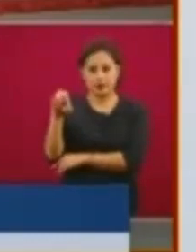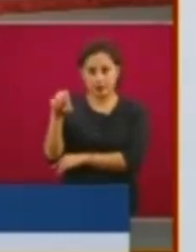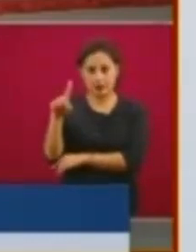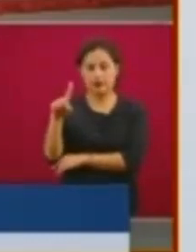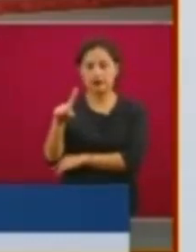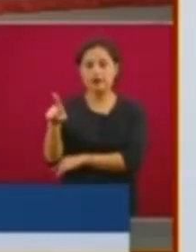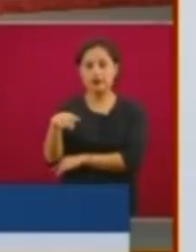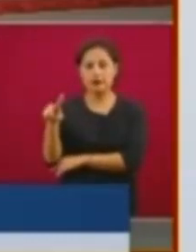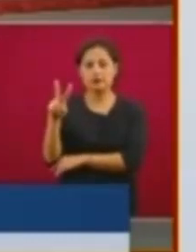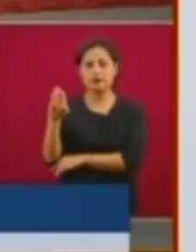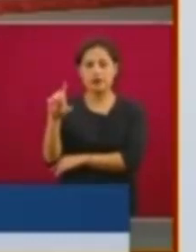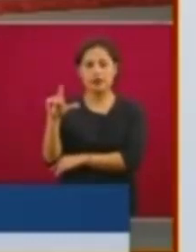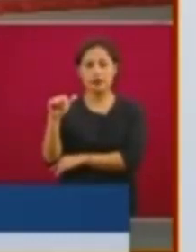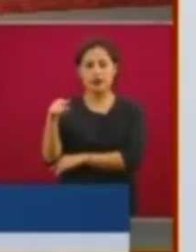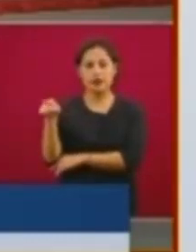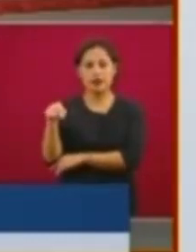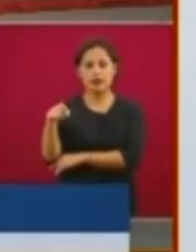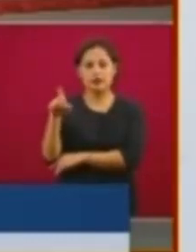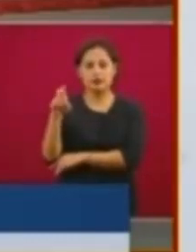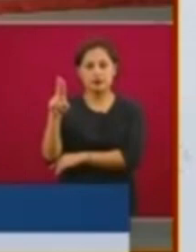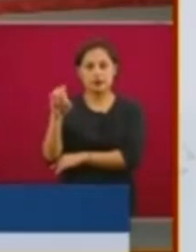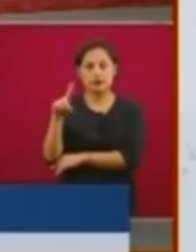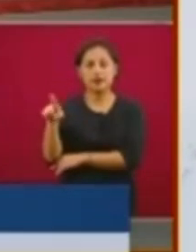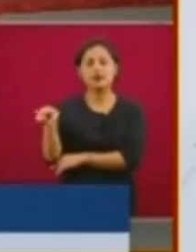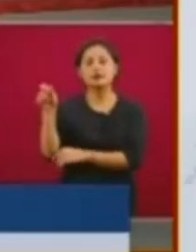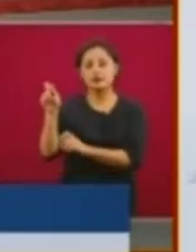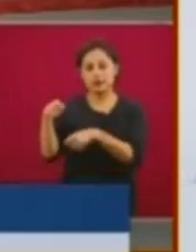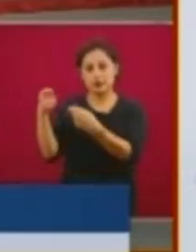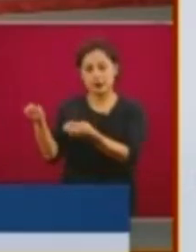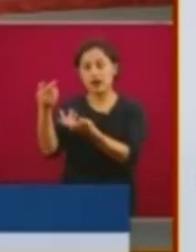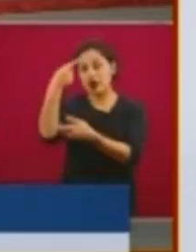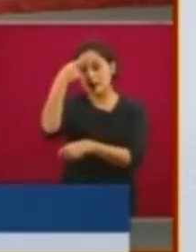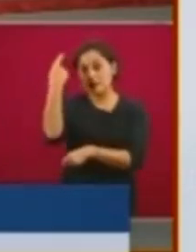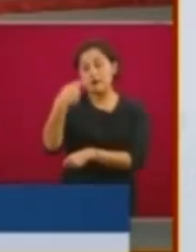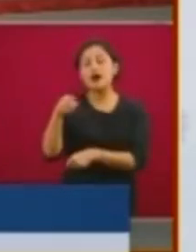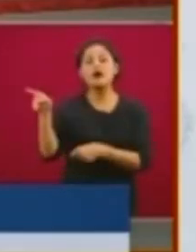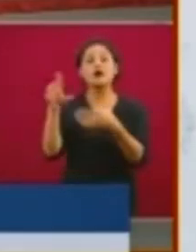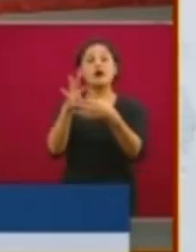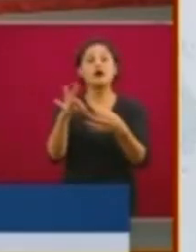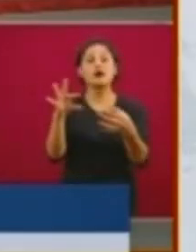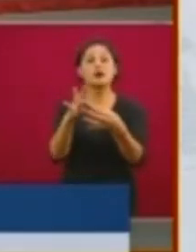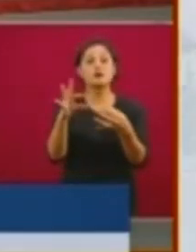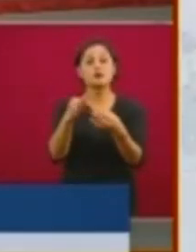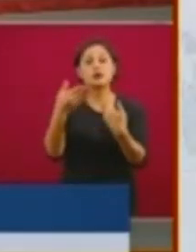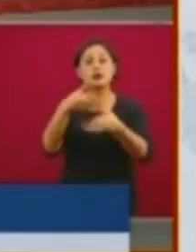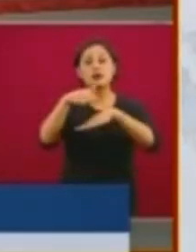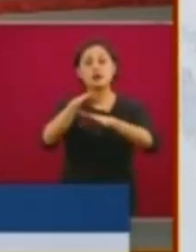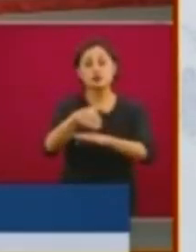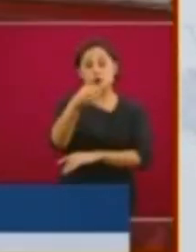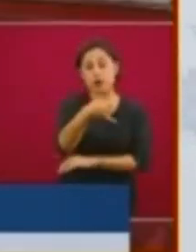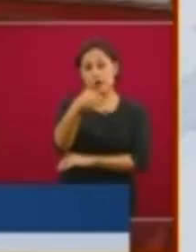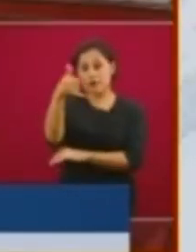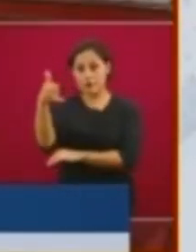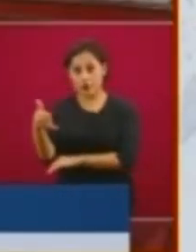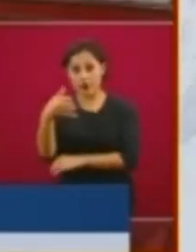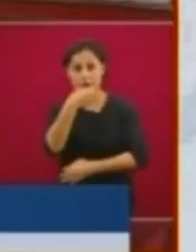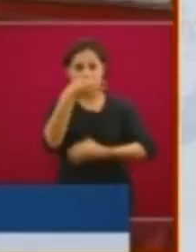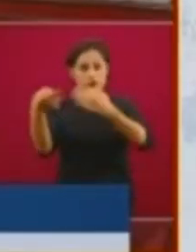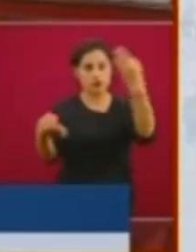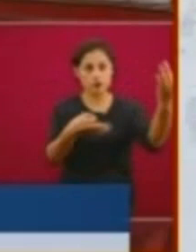Secretaría de Educación a nivel federal, sobre todo en lo que corresponde en el tema del modelo arquitectónico de las